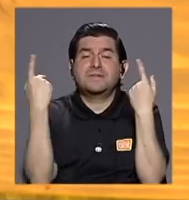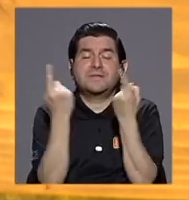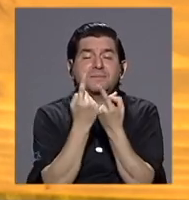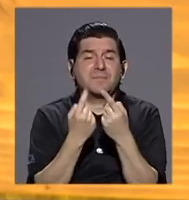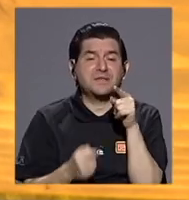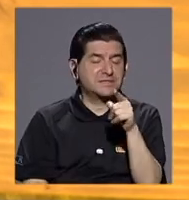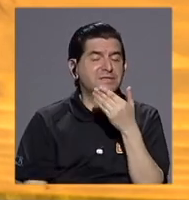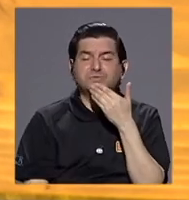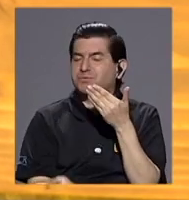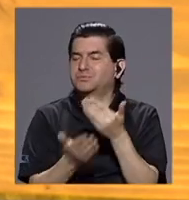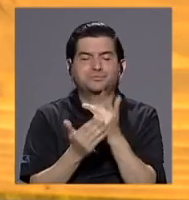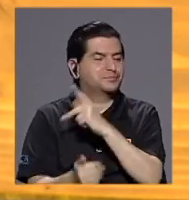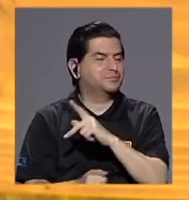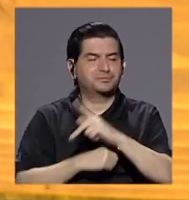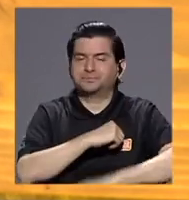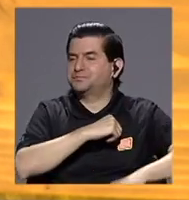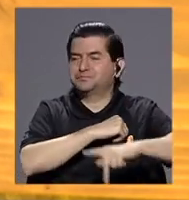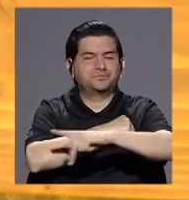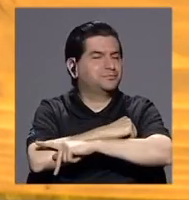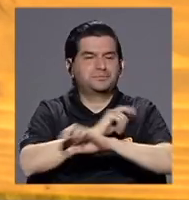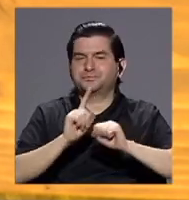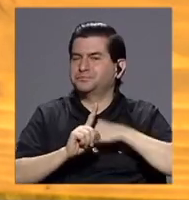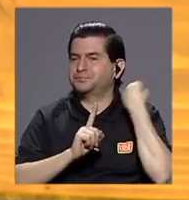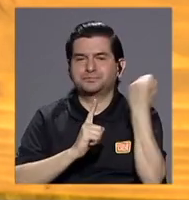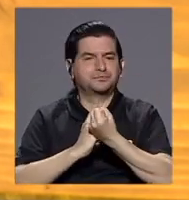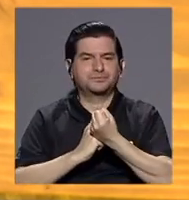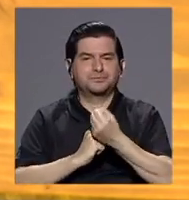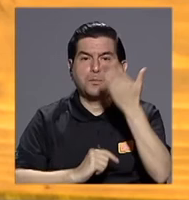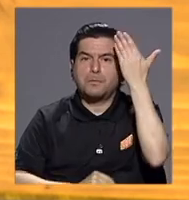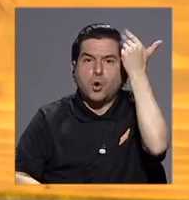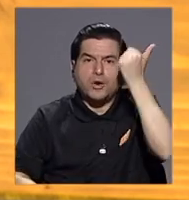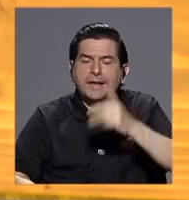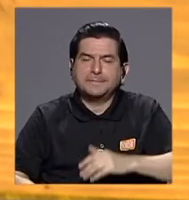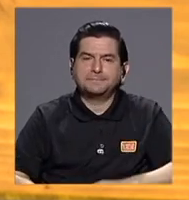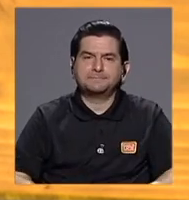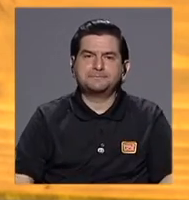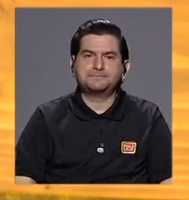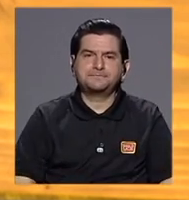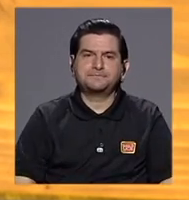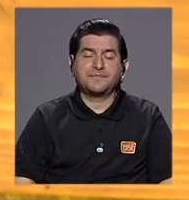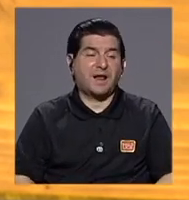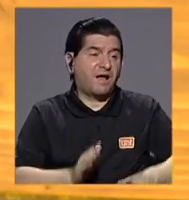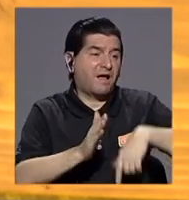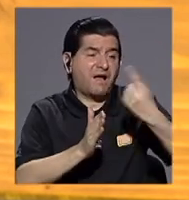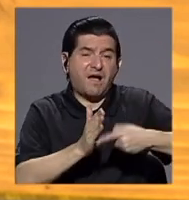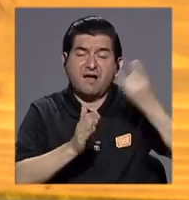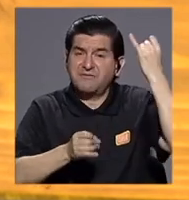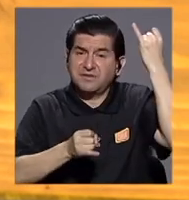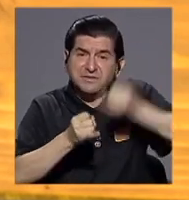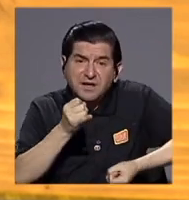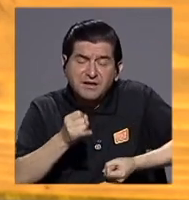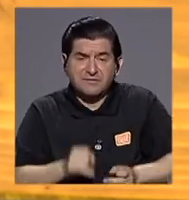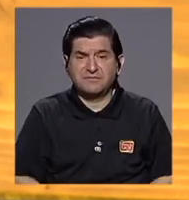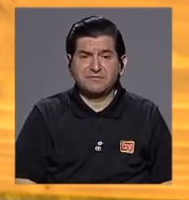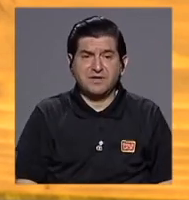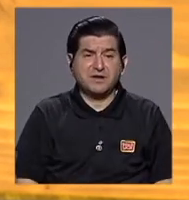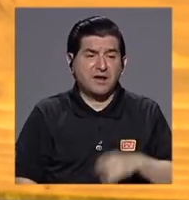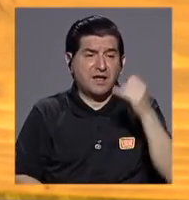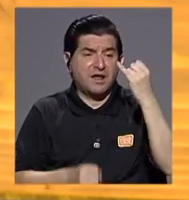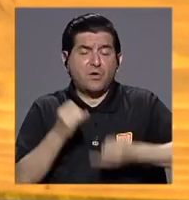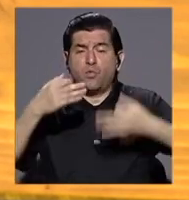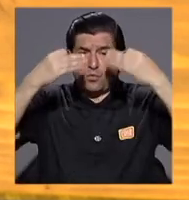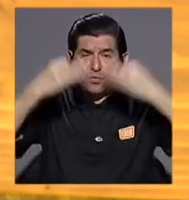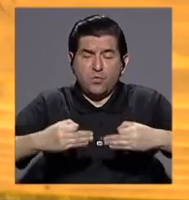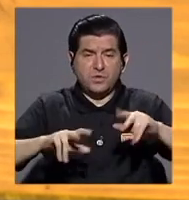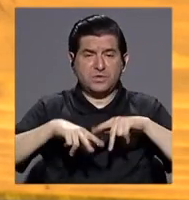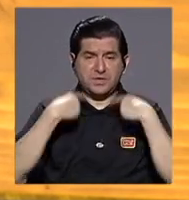es bueno para el país. No es bueno porque entonces muchas veces termina teniendo la última palabra